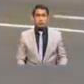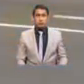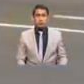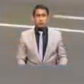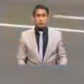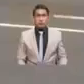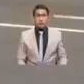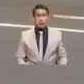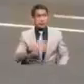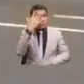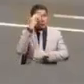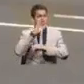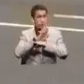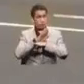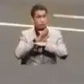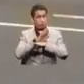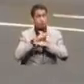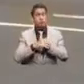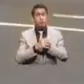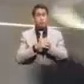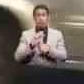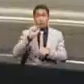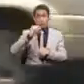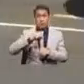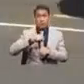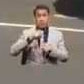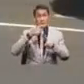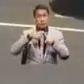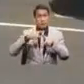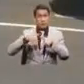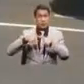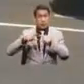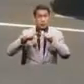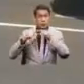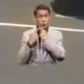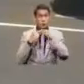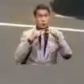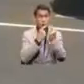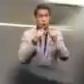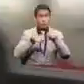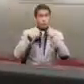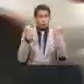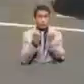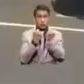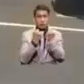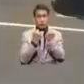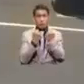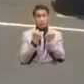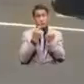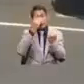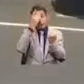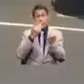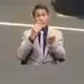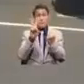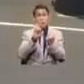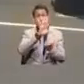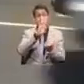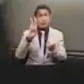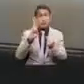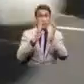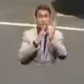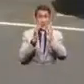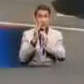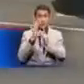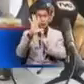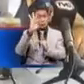Buenas tardes, amigos televidentes, compañeros. Así es, varias organizaciones sociales se autoconvocaron para este día viernes 26 de abril a